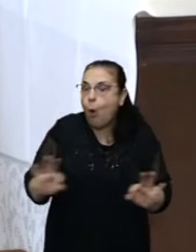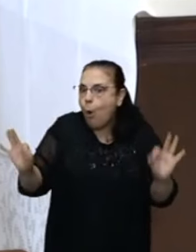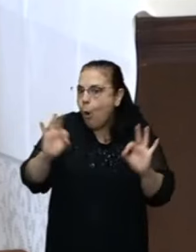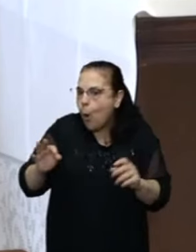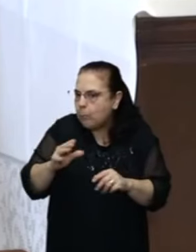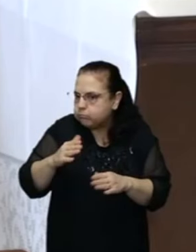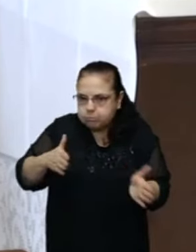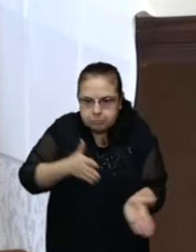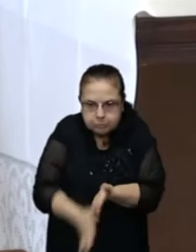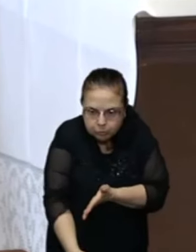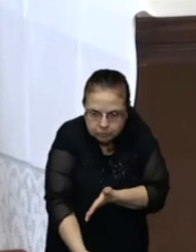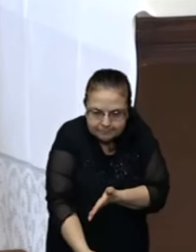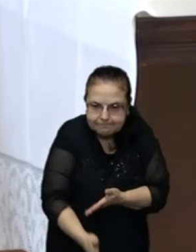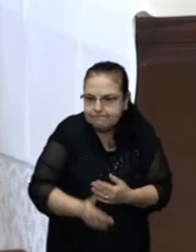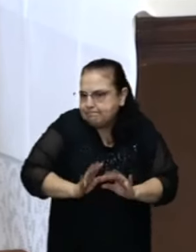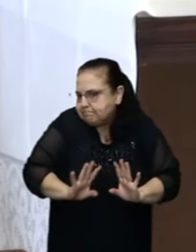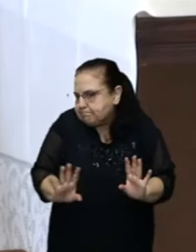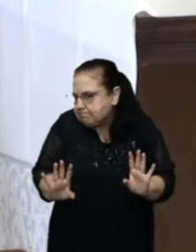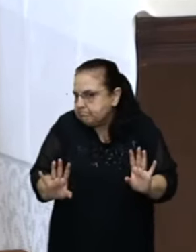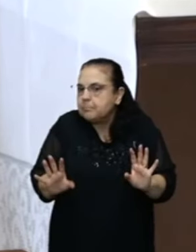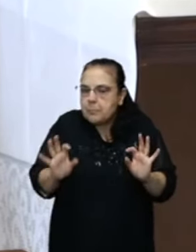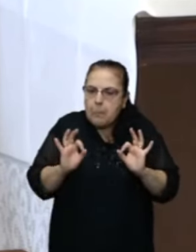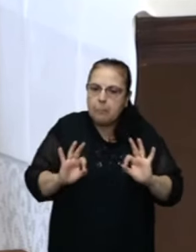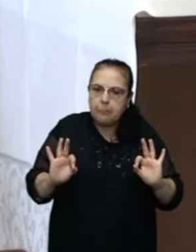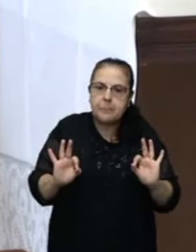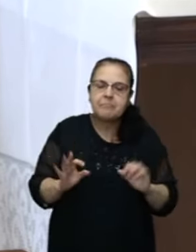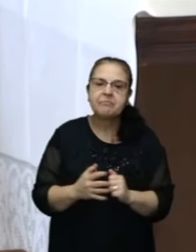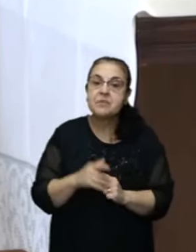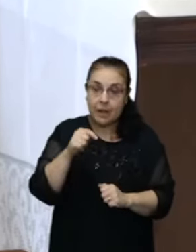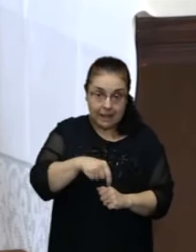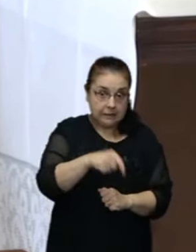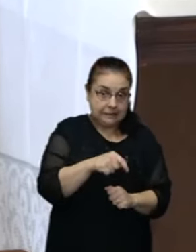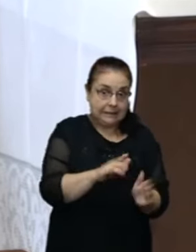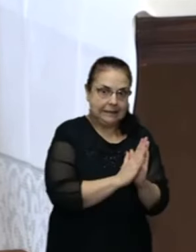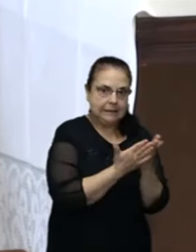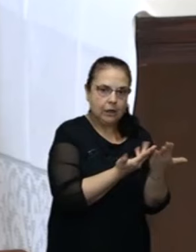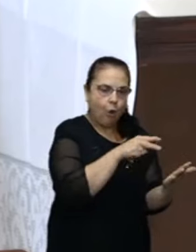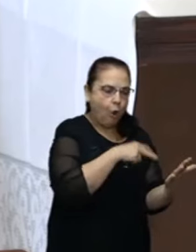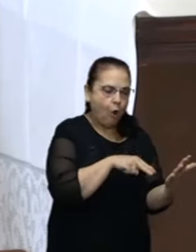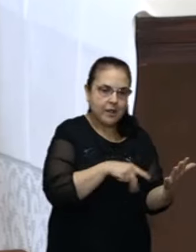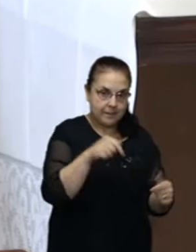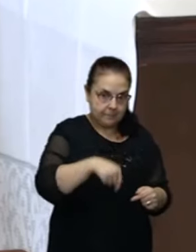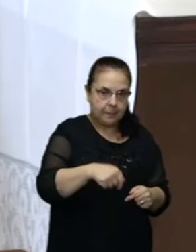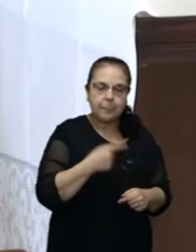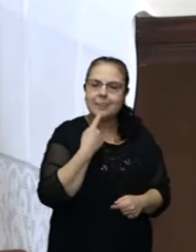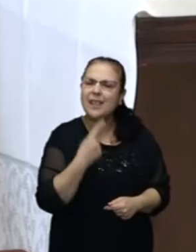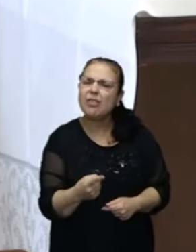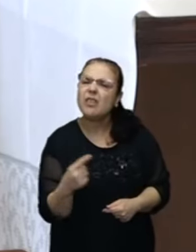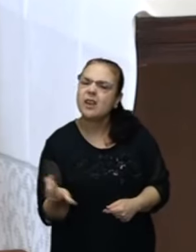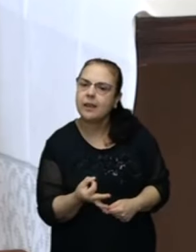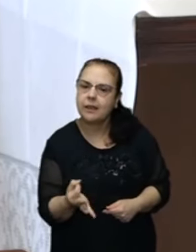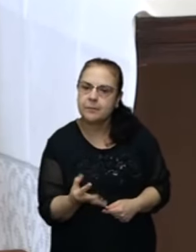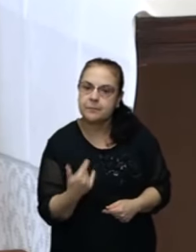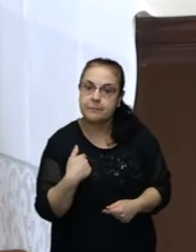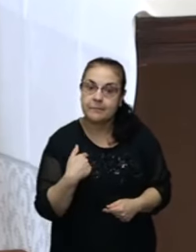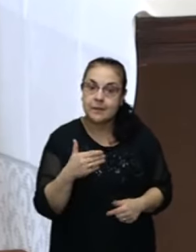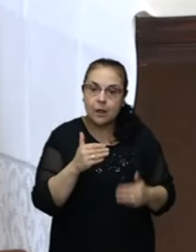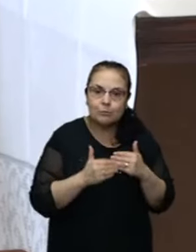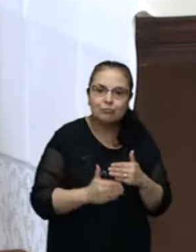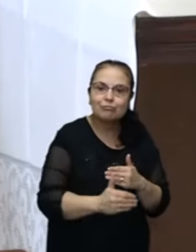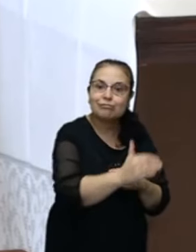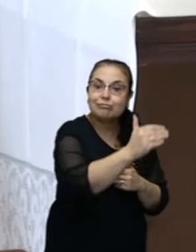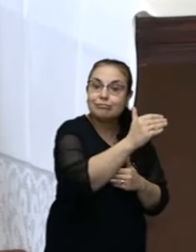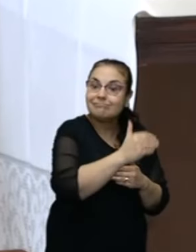vitalicio. Bueno, pues en la lectura de hoy ya nos dice que será